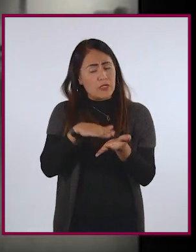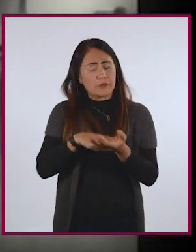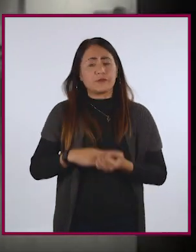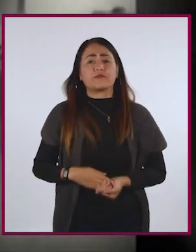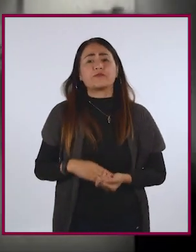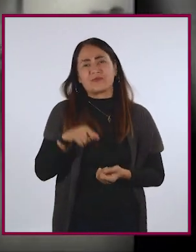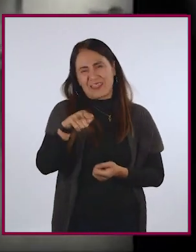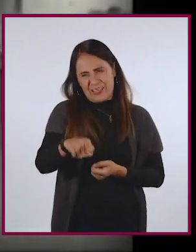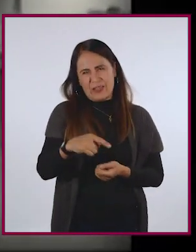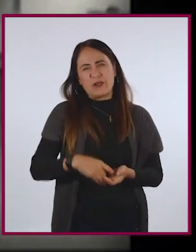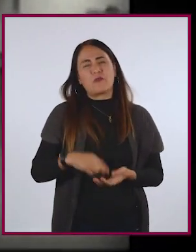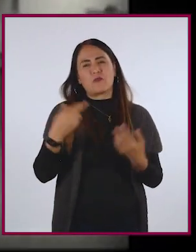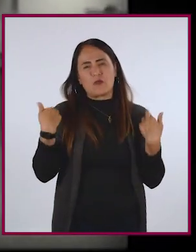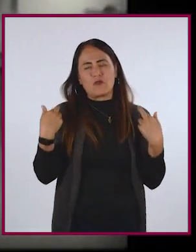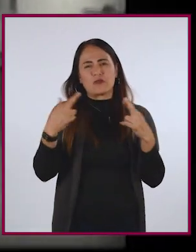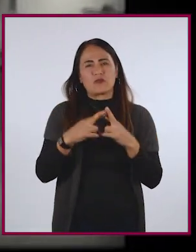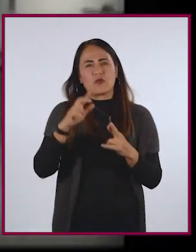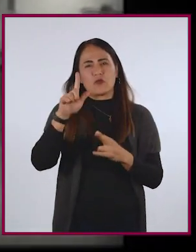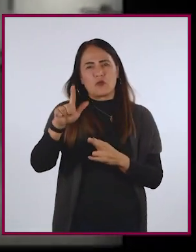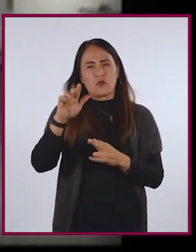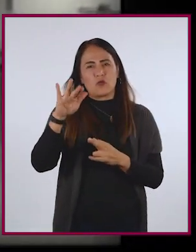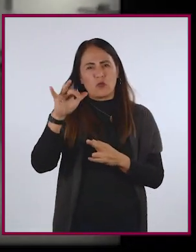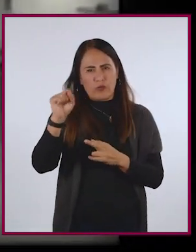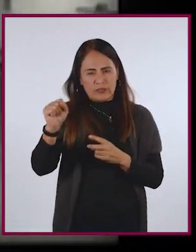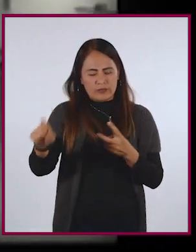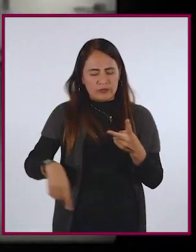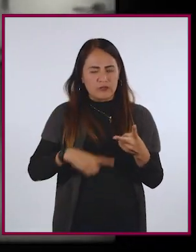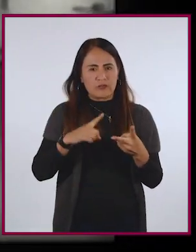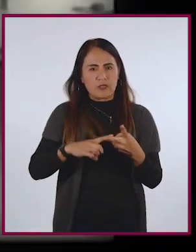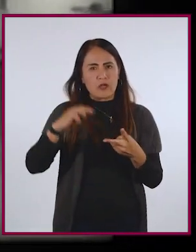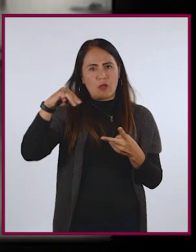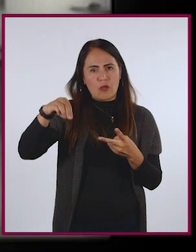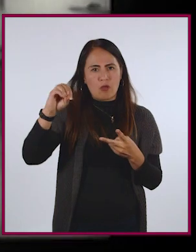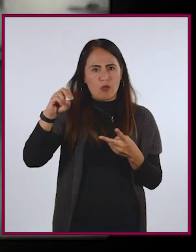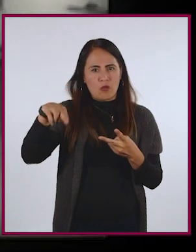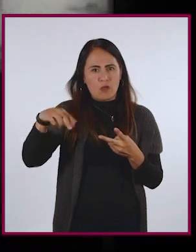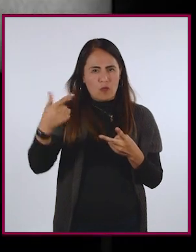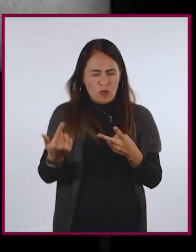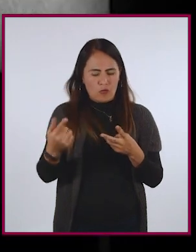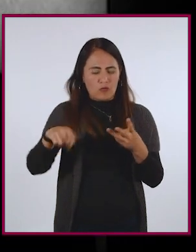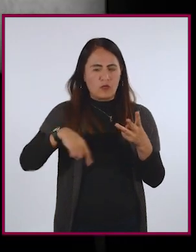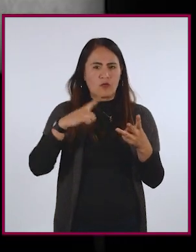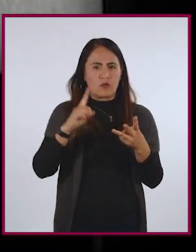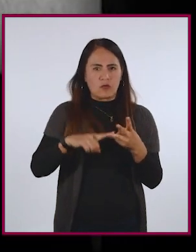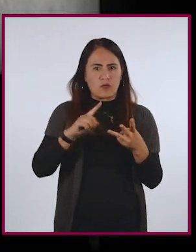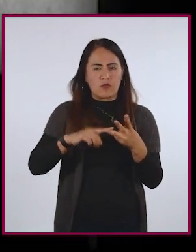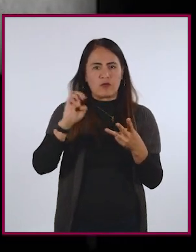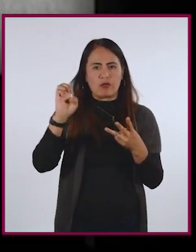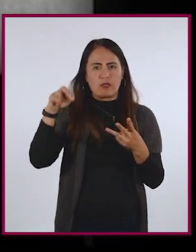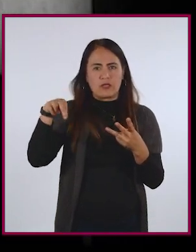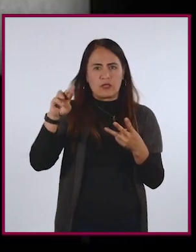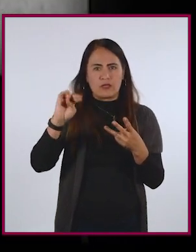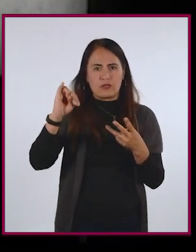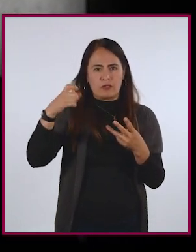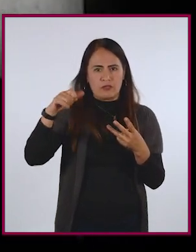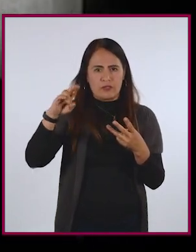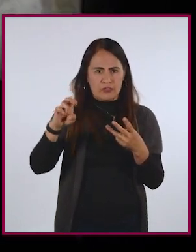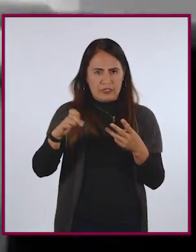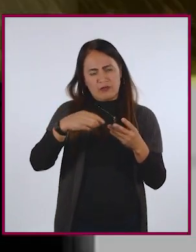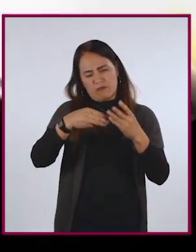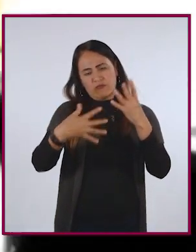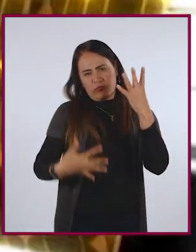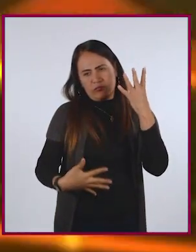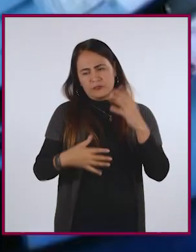que figuraron el profesor Luis Rivera Terrazas, el doctor Luis Munk y el astrónomo Enrique Chavira,